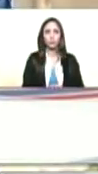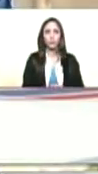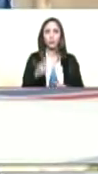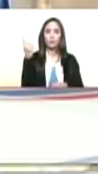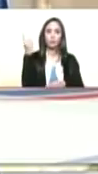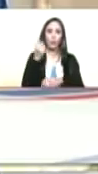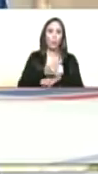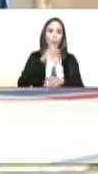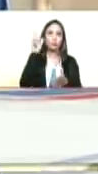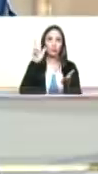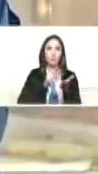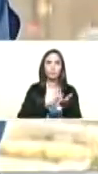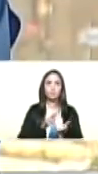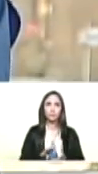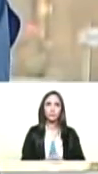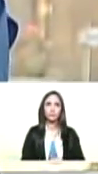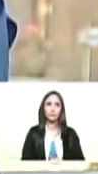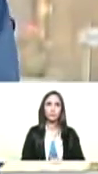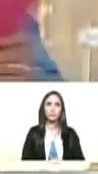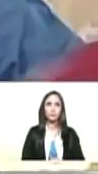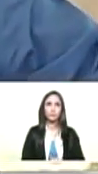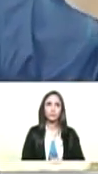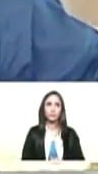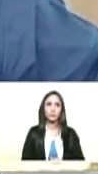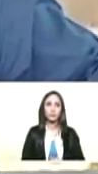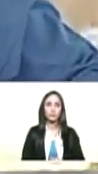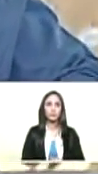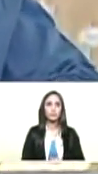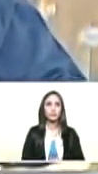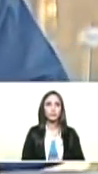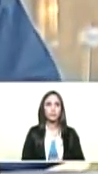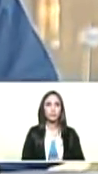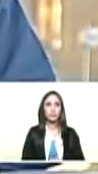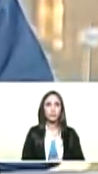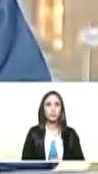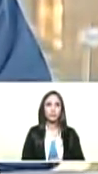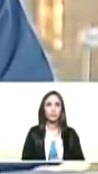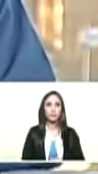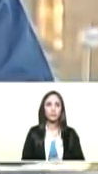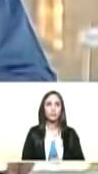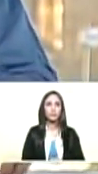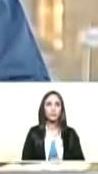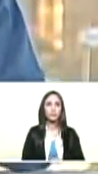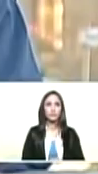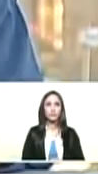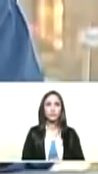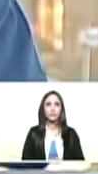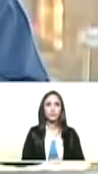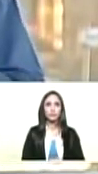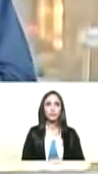Cúmplase ampliamente, cúmplase, compañeros, compañeras.